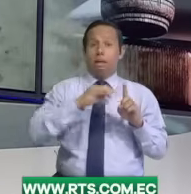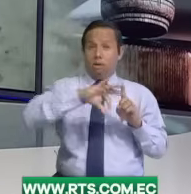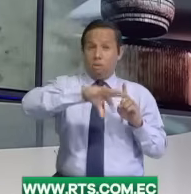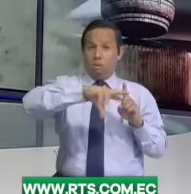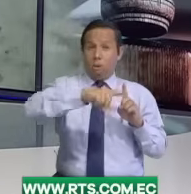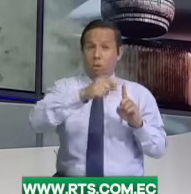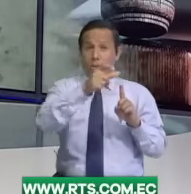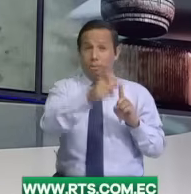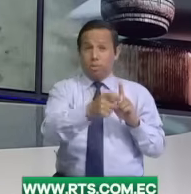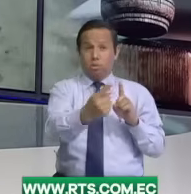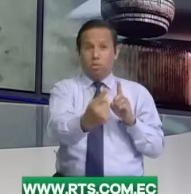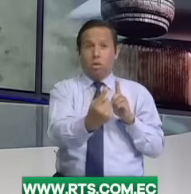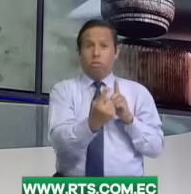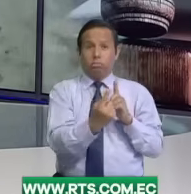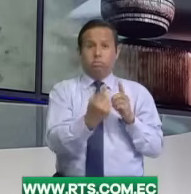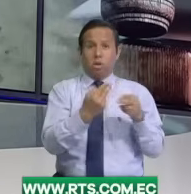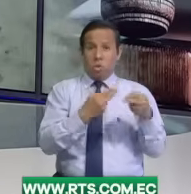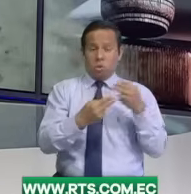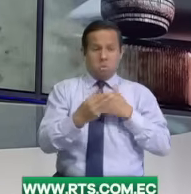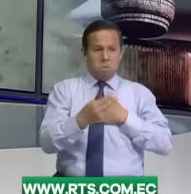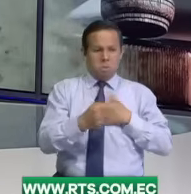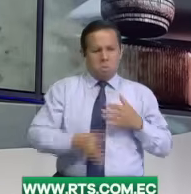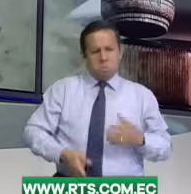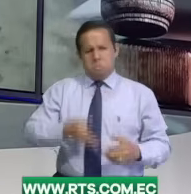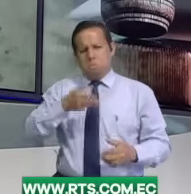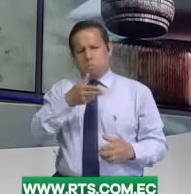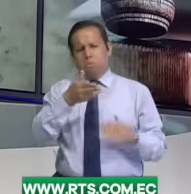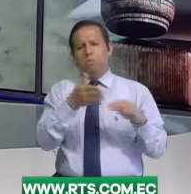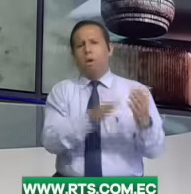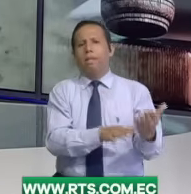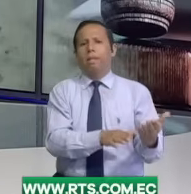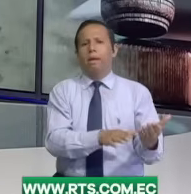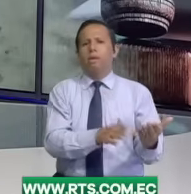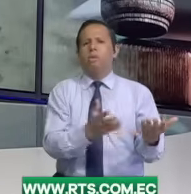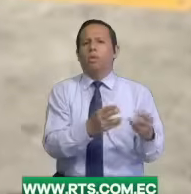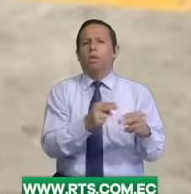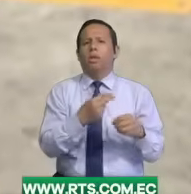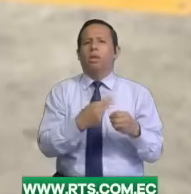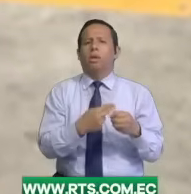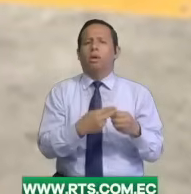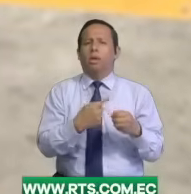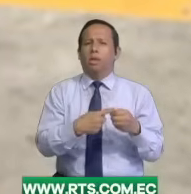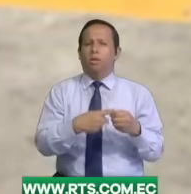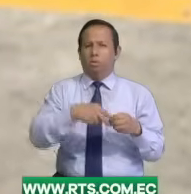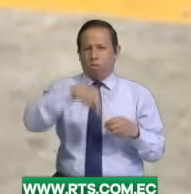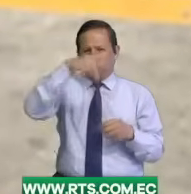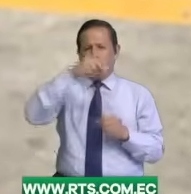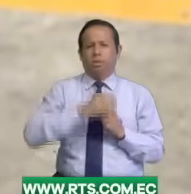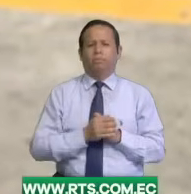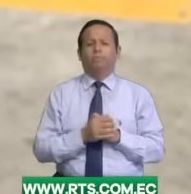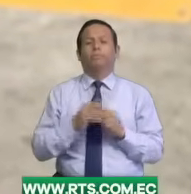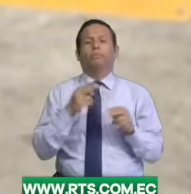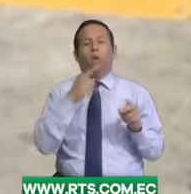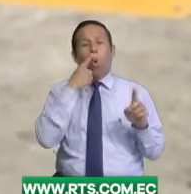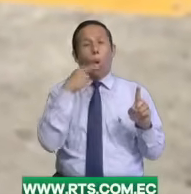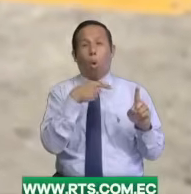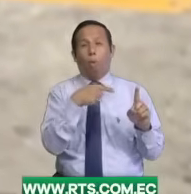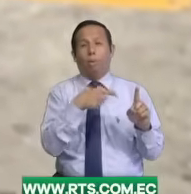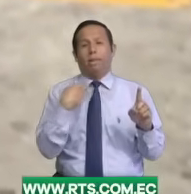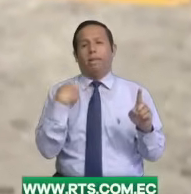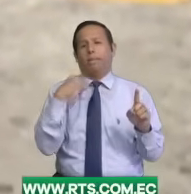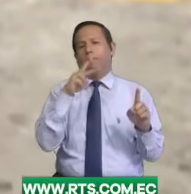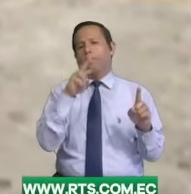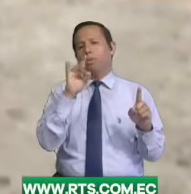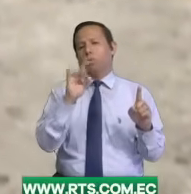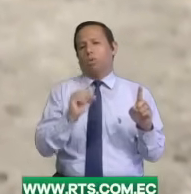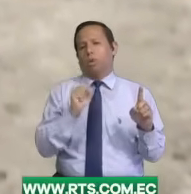que pretendía asaltar su negocio en el centro norte de Quito. Carlos, nombre protegido, tiene 28